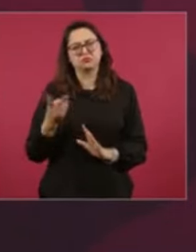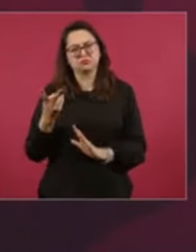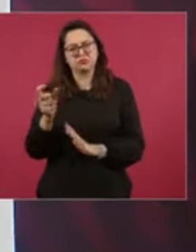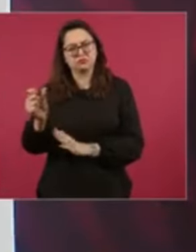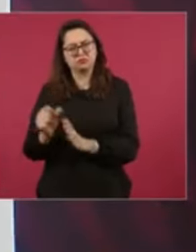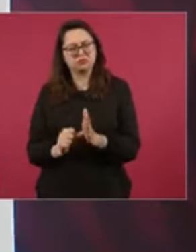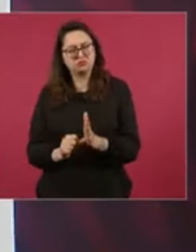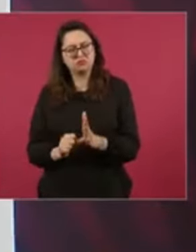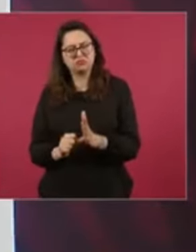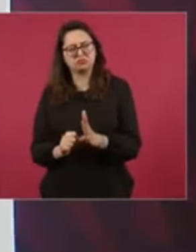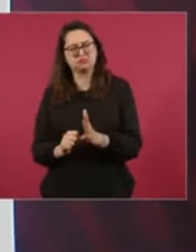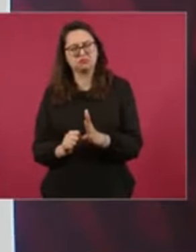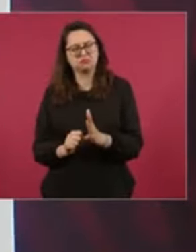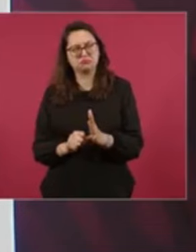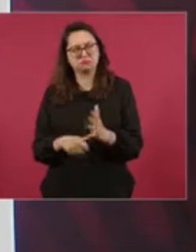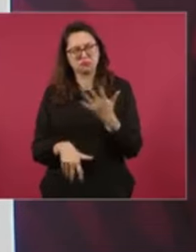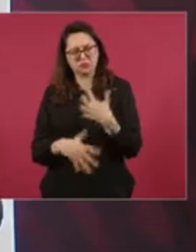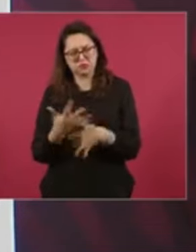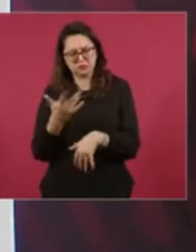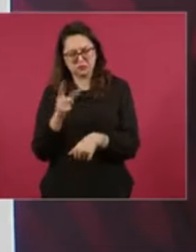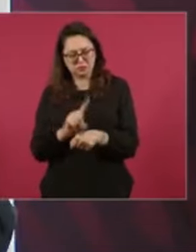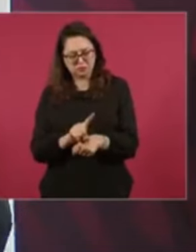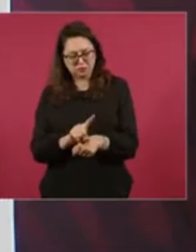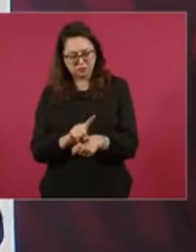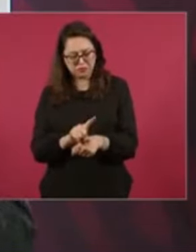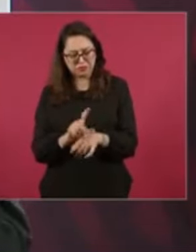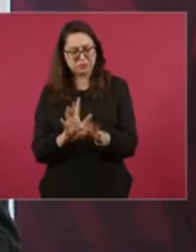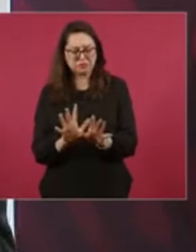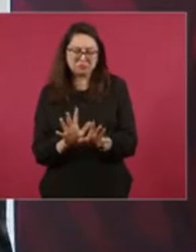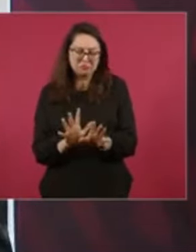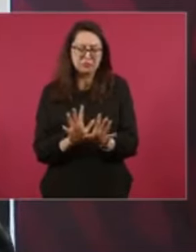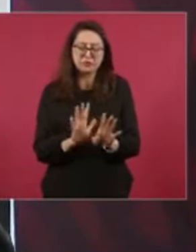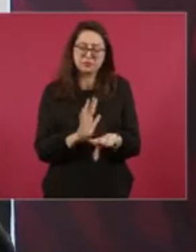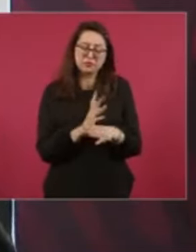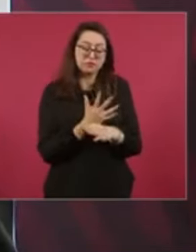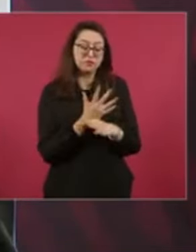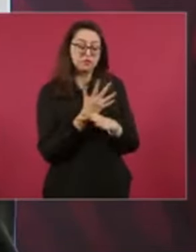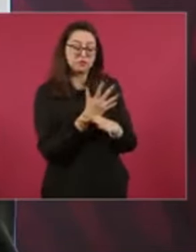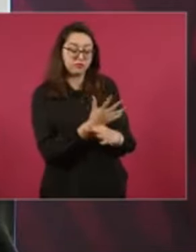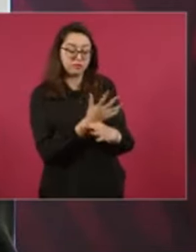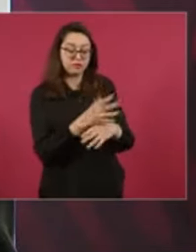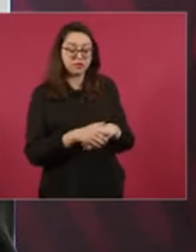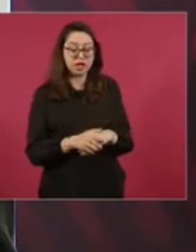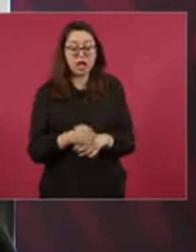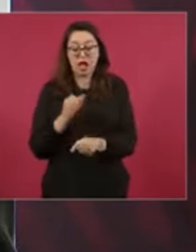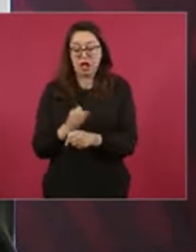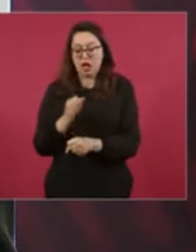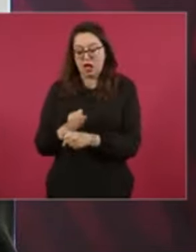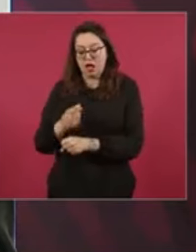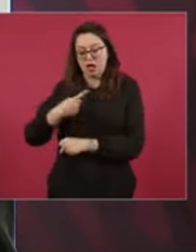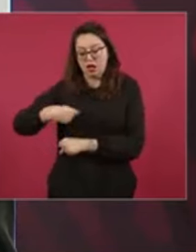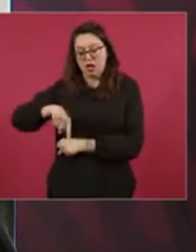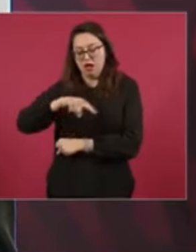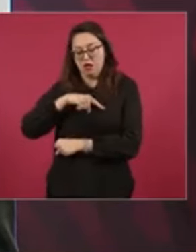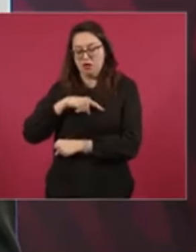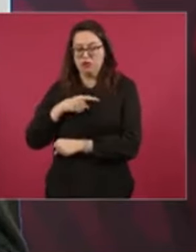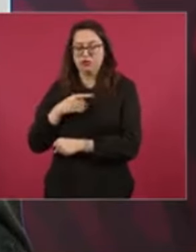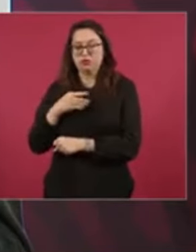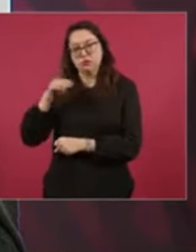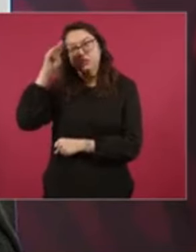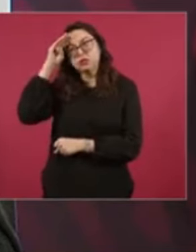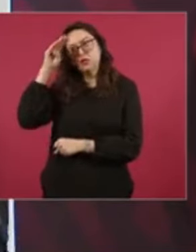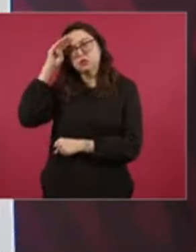Bueno, mis queridos amigos, vayan comentando en la cajita de descripción que me gustaría saber si ustedes apoyan a nuestro presidente.